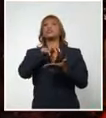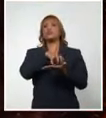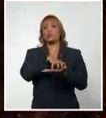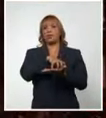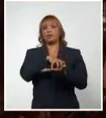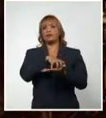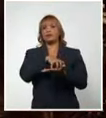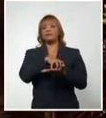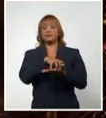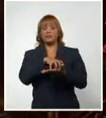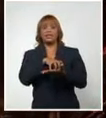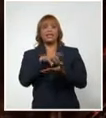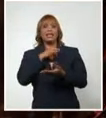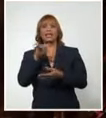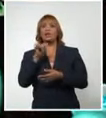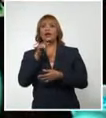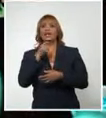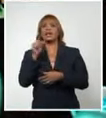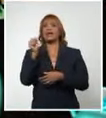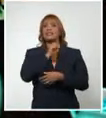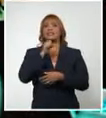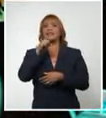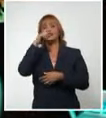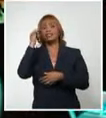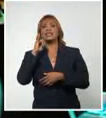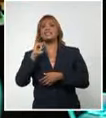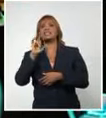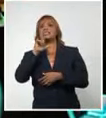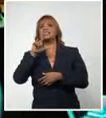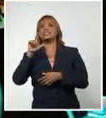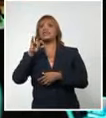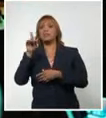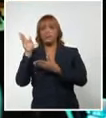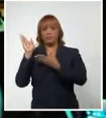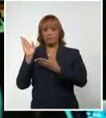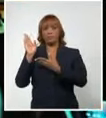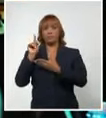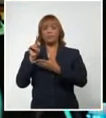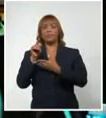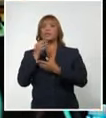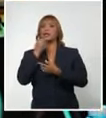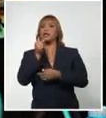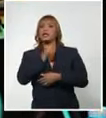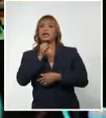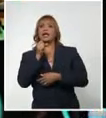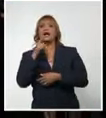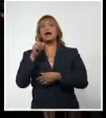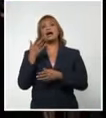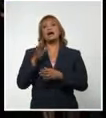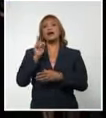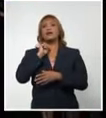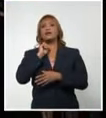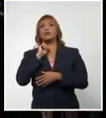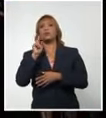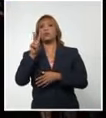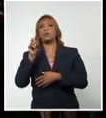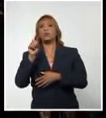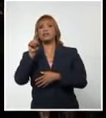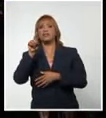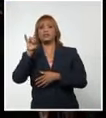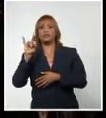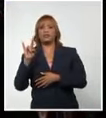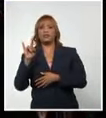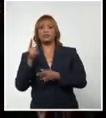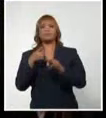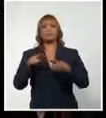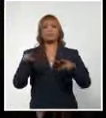Silvio Rodríguez le dedicara en uno de sus últimos conciertos por los barrios del año 2019. El escenario se